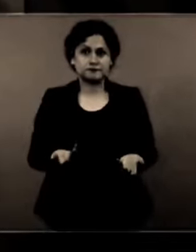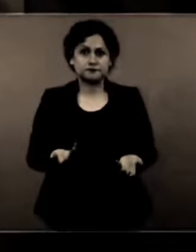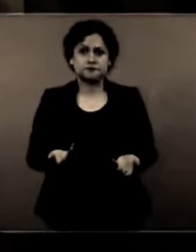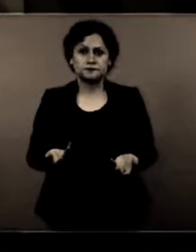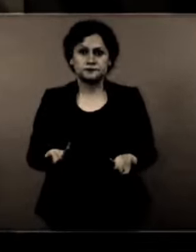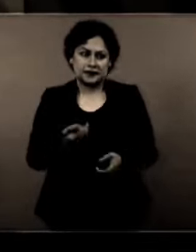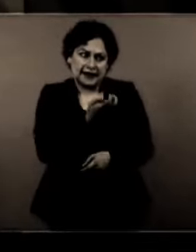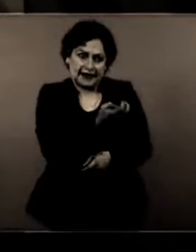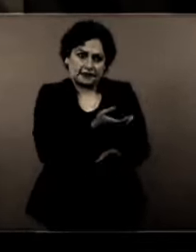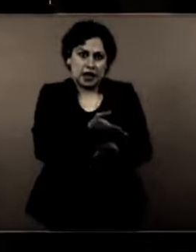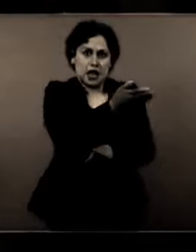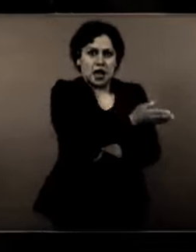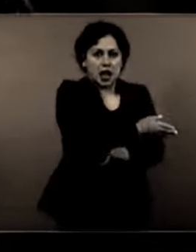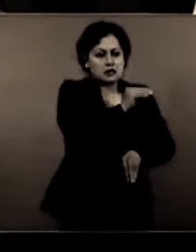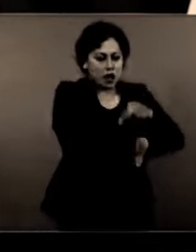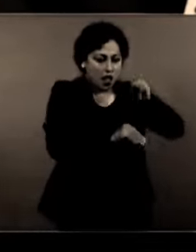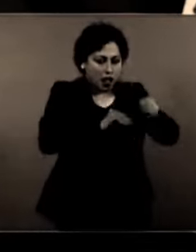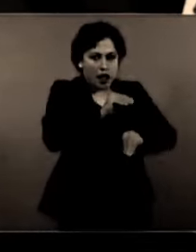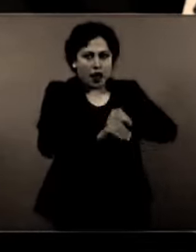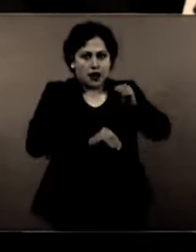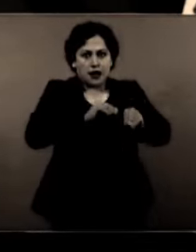van avanzando, llevan su plan.